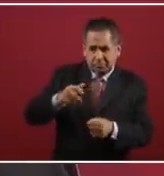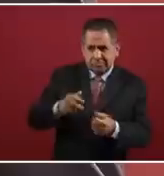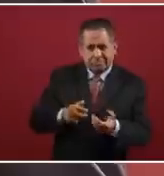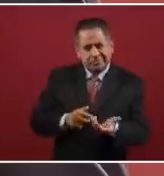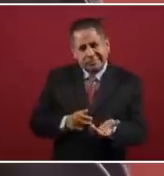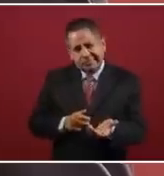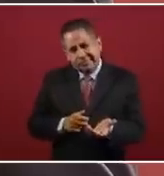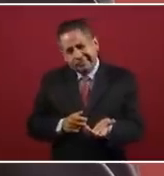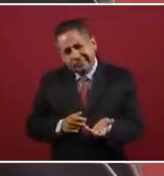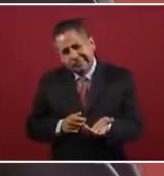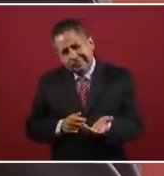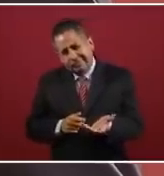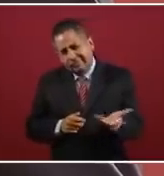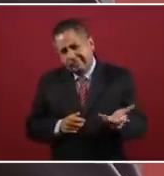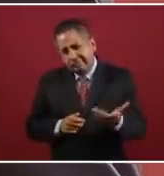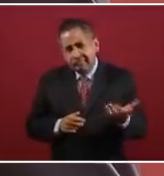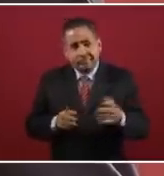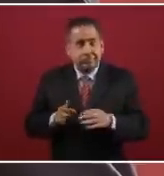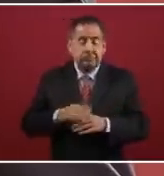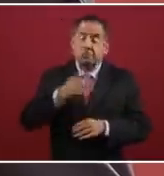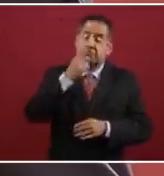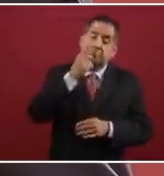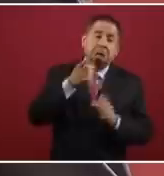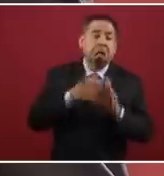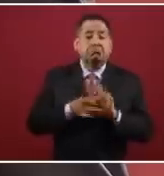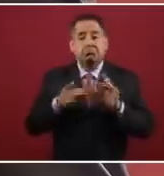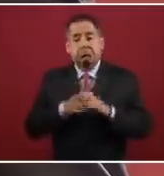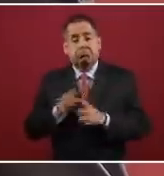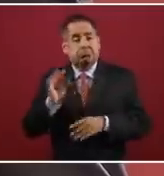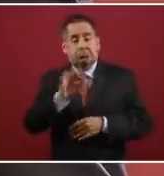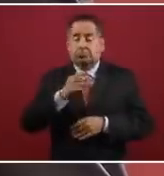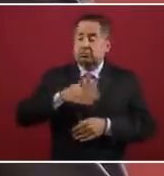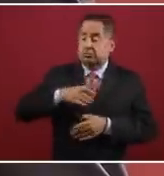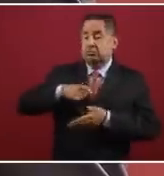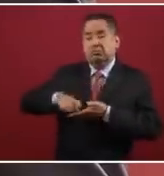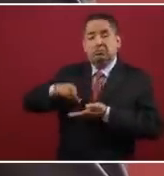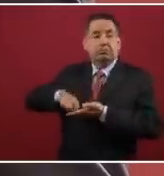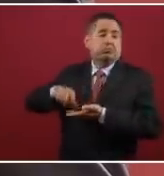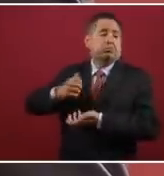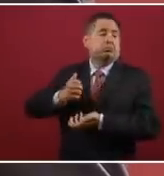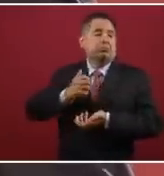porque da cierto prestigio